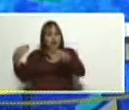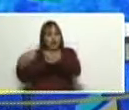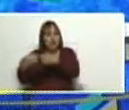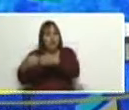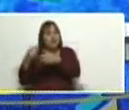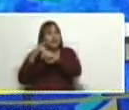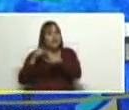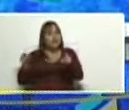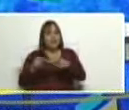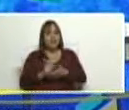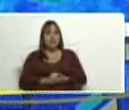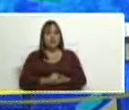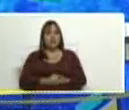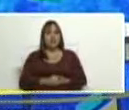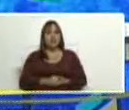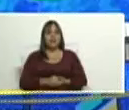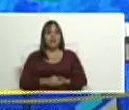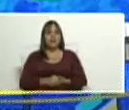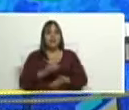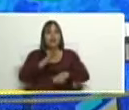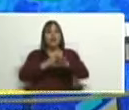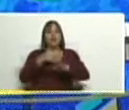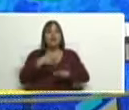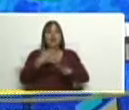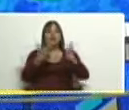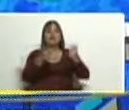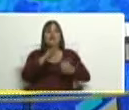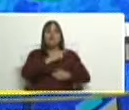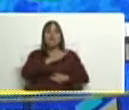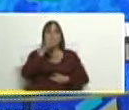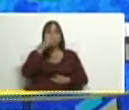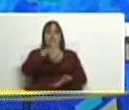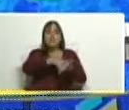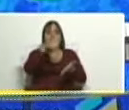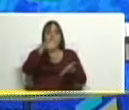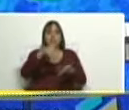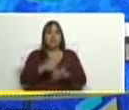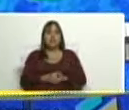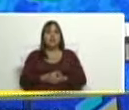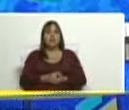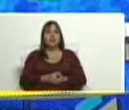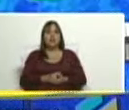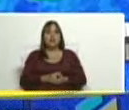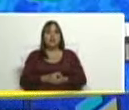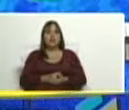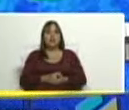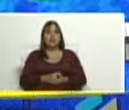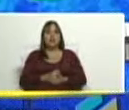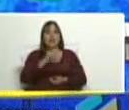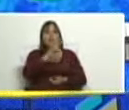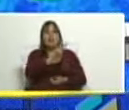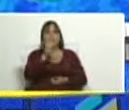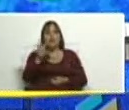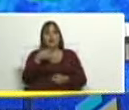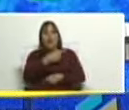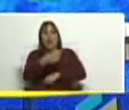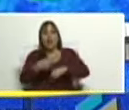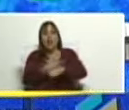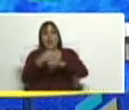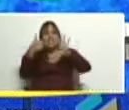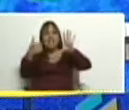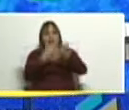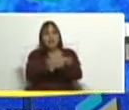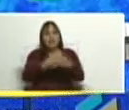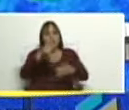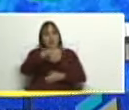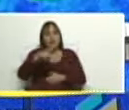diferente. Porque cuando di mi número de WhatsApp, se metieron en 24 horas 6 millones de personas